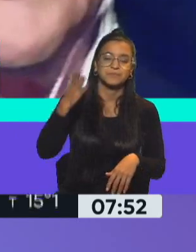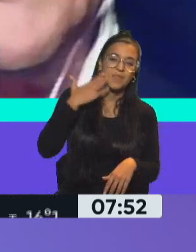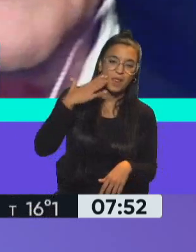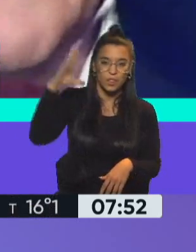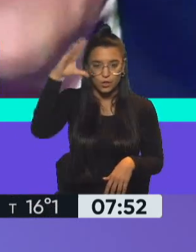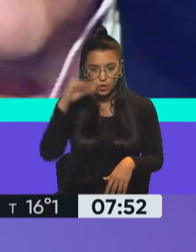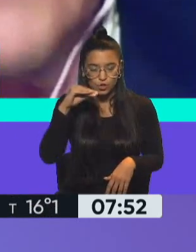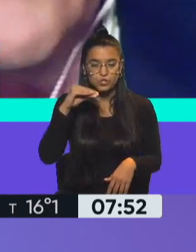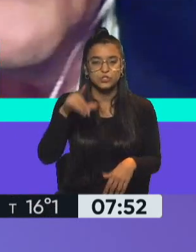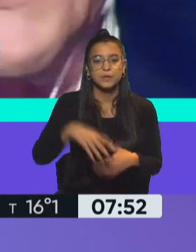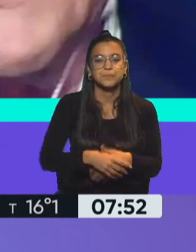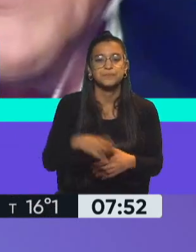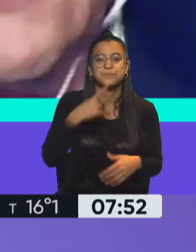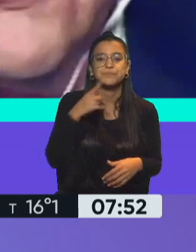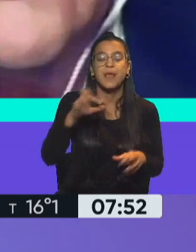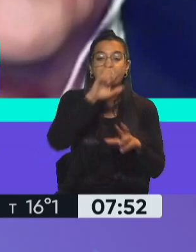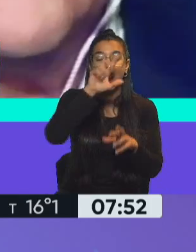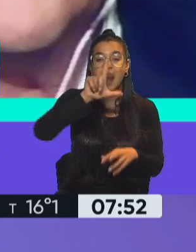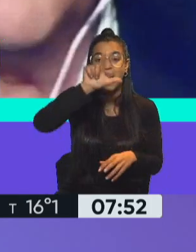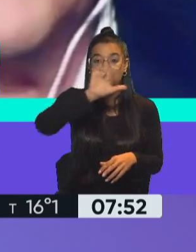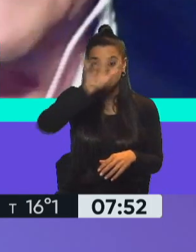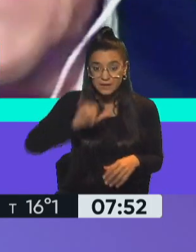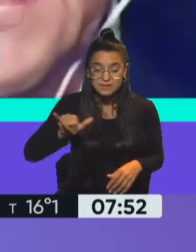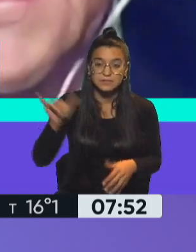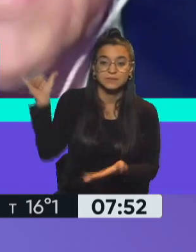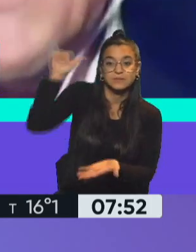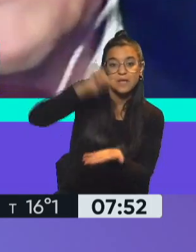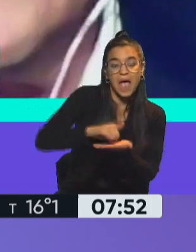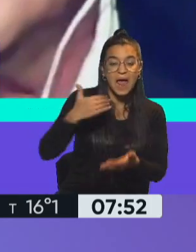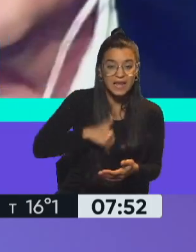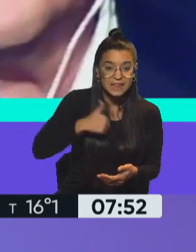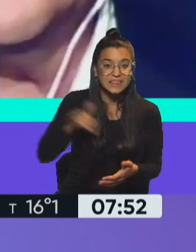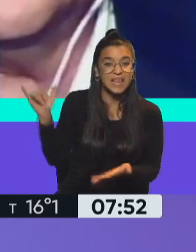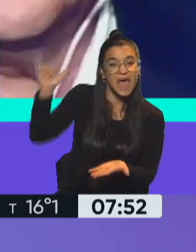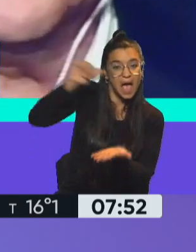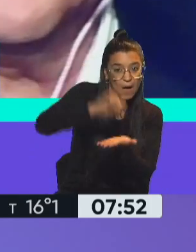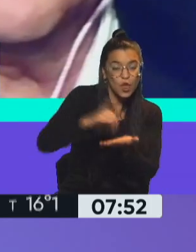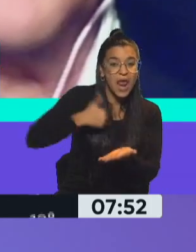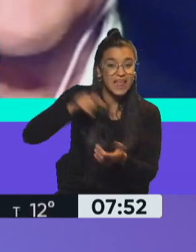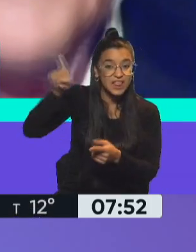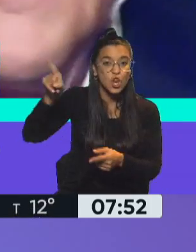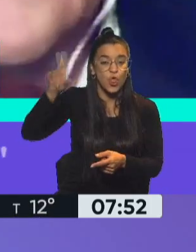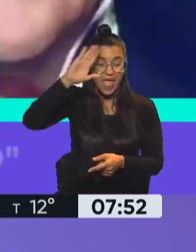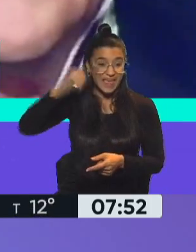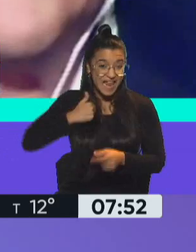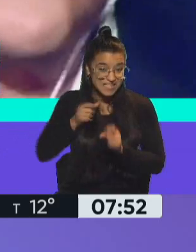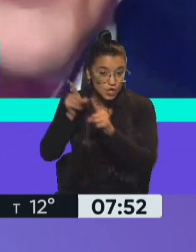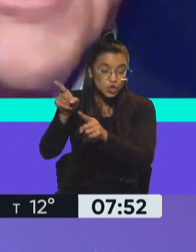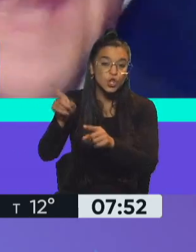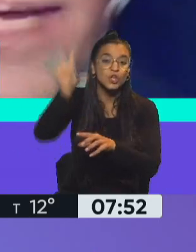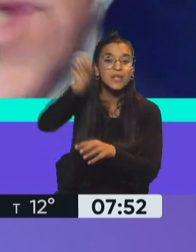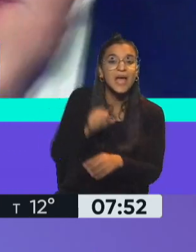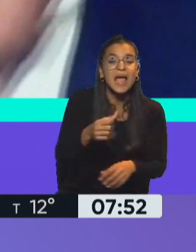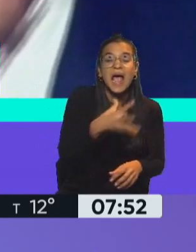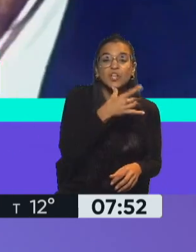tarde-noche, llegó a La Paz un avión argentino, de Fuerza Aérea Argentina, que traía